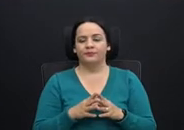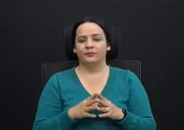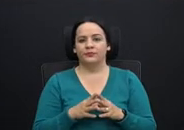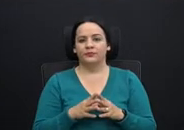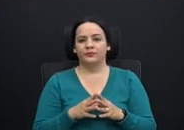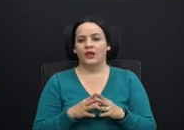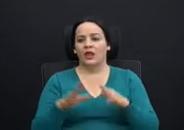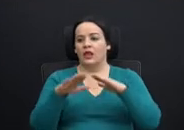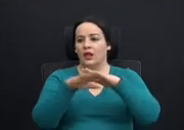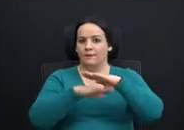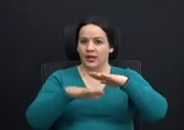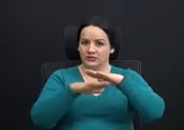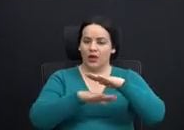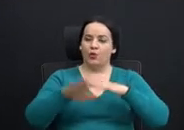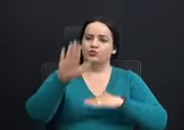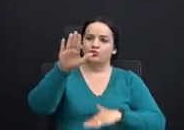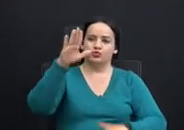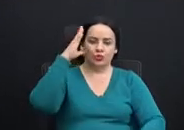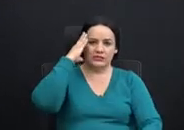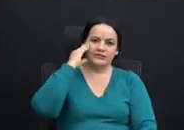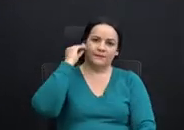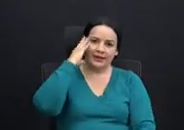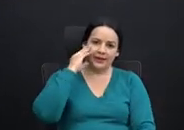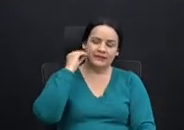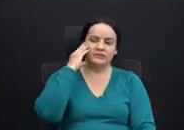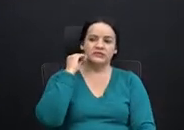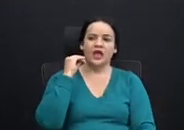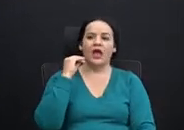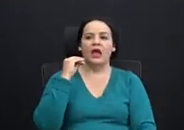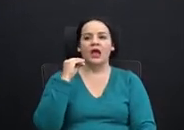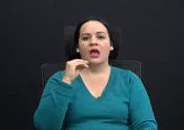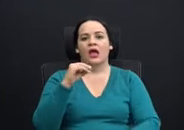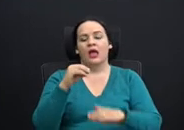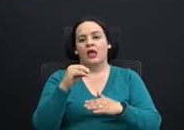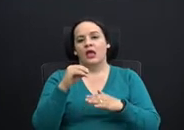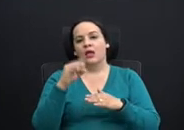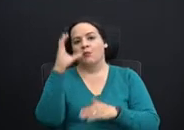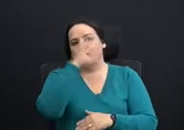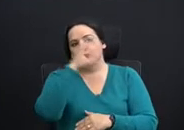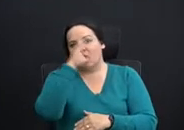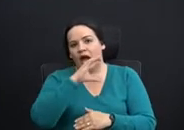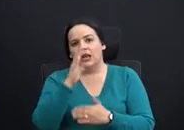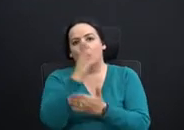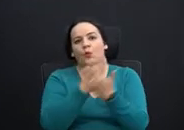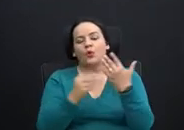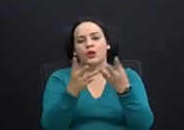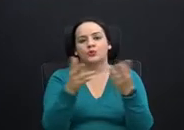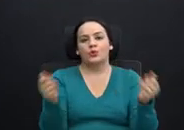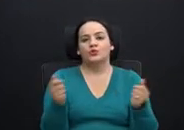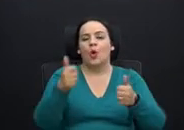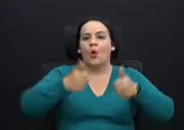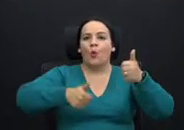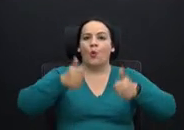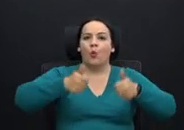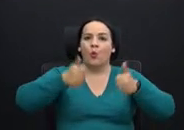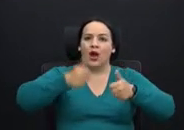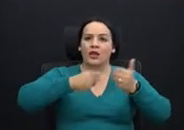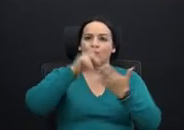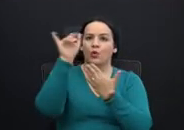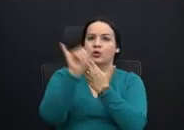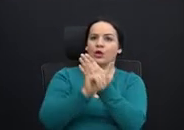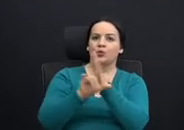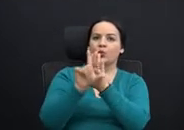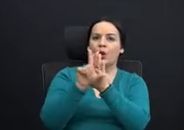y basado, digamos, en su experiencia y basado en buscar alguna solución, ¿cuál de los proyectos de ley